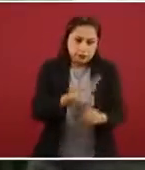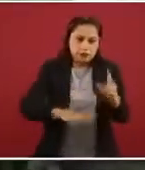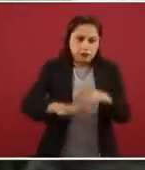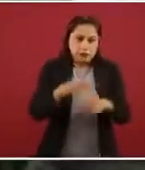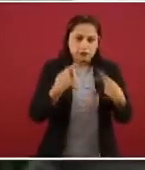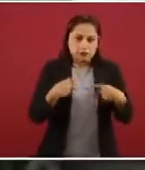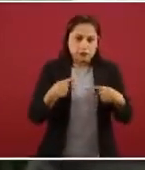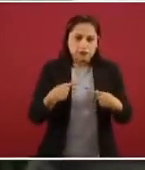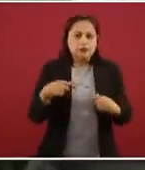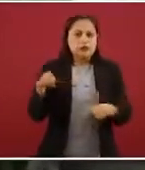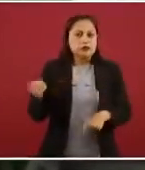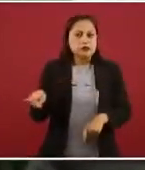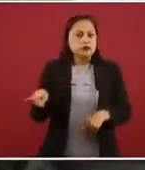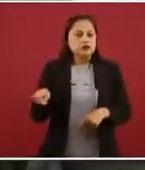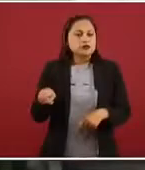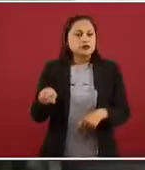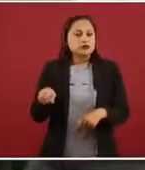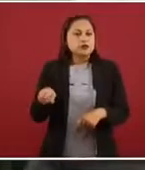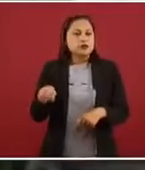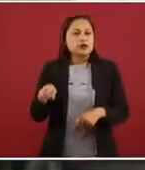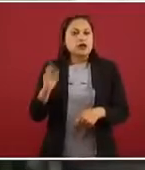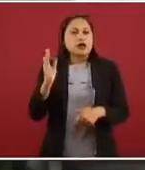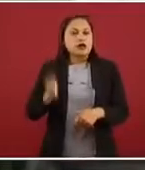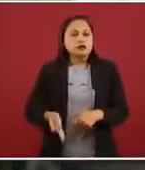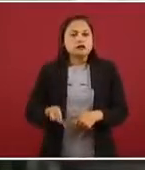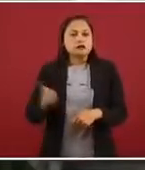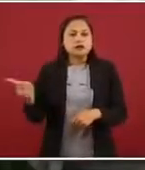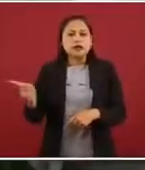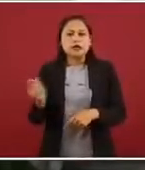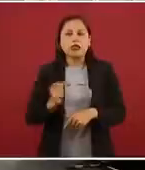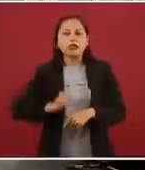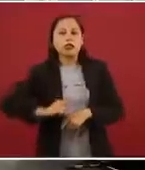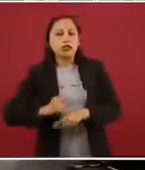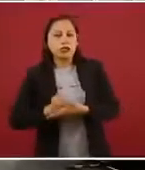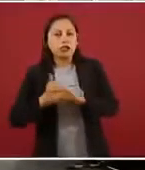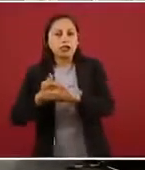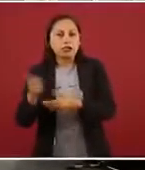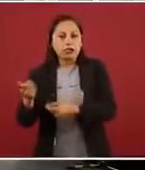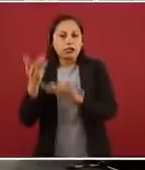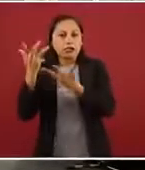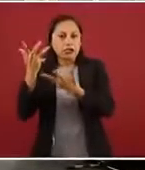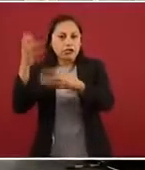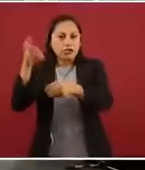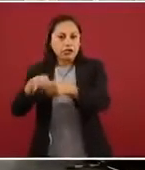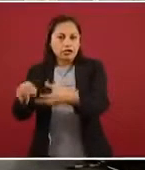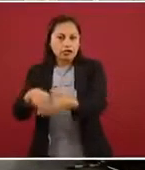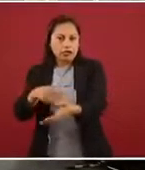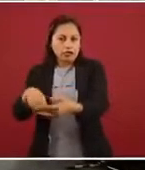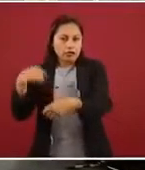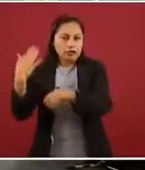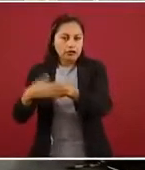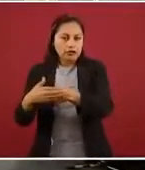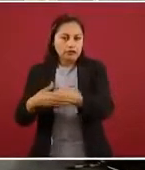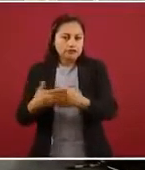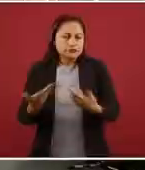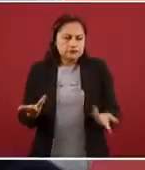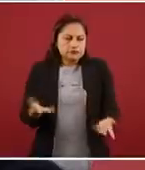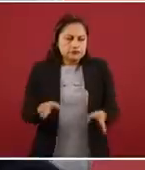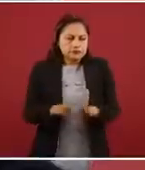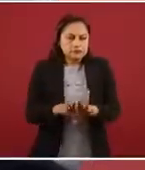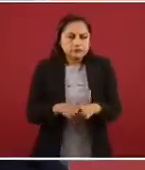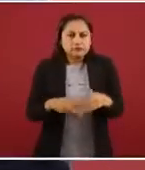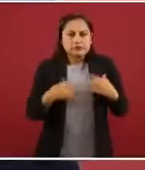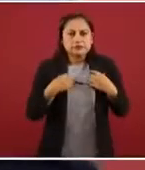cuotas políticas, con gente que tiene claras aspiraciones electorales? Bueno, no hay que generalizar, puede